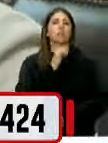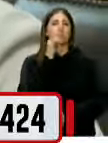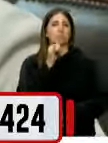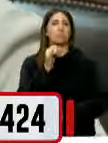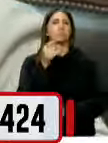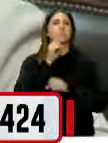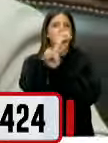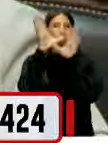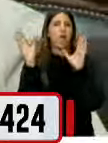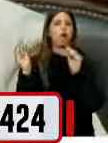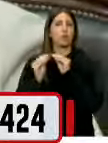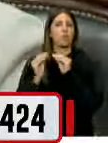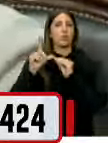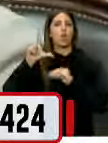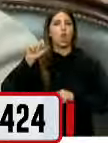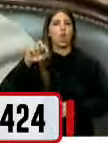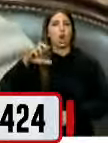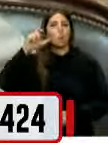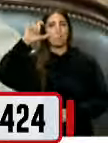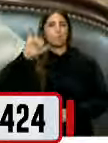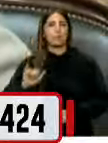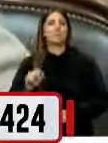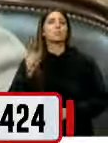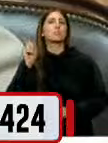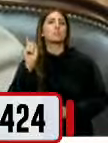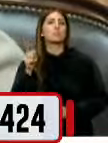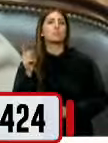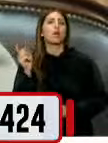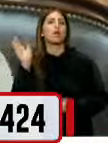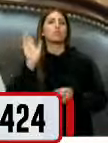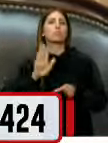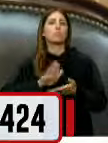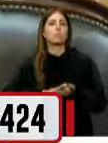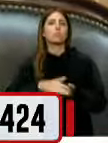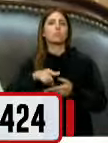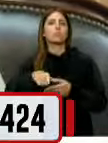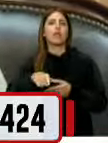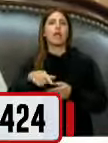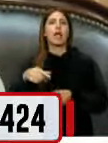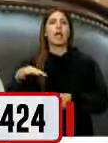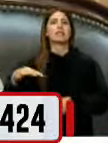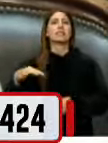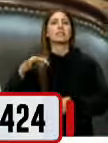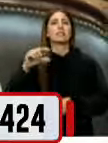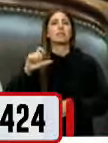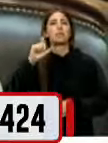contra de la ley Bases por diferentes situaciones o diferentes aspectos,